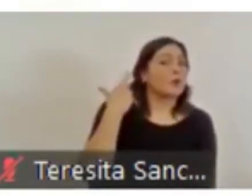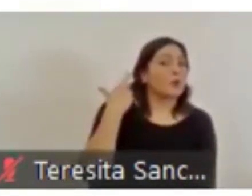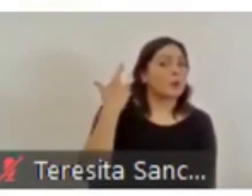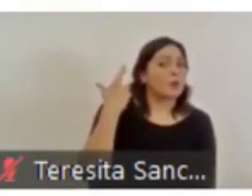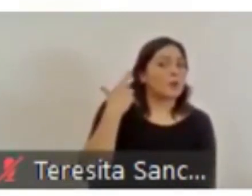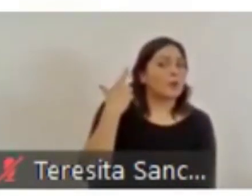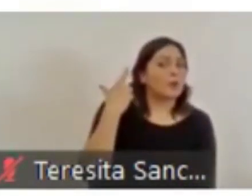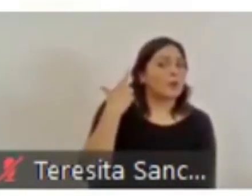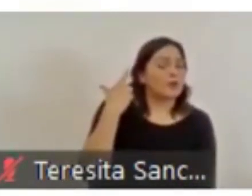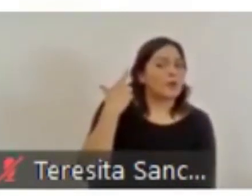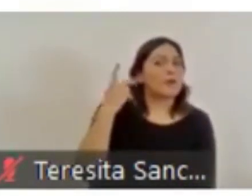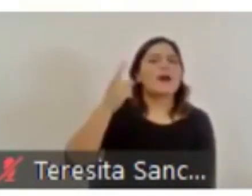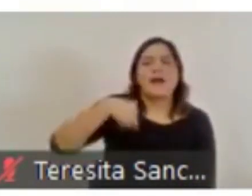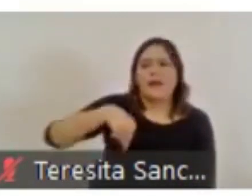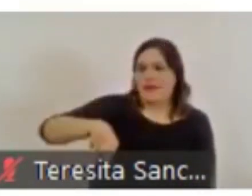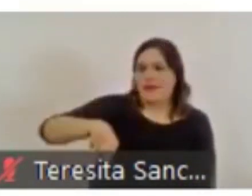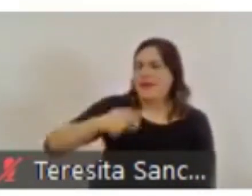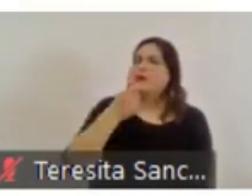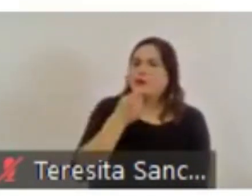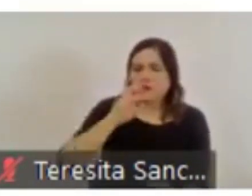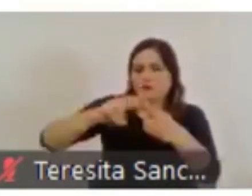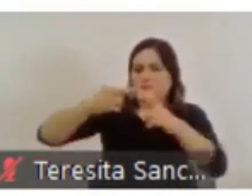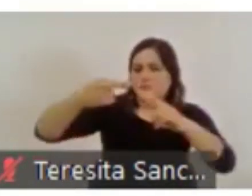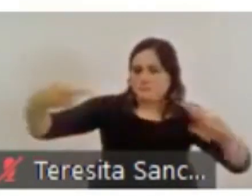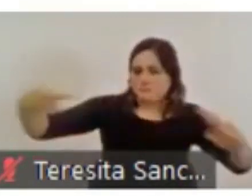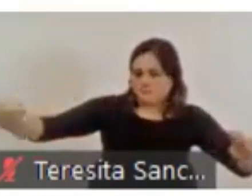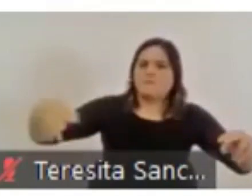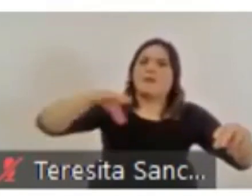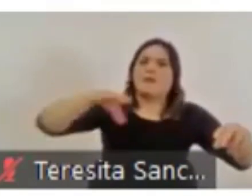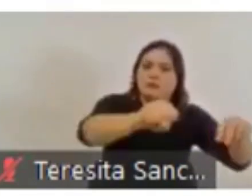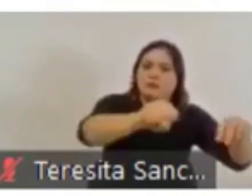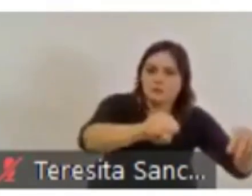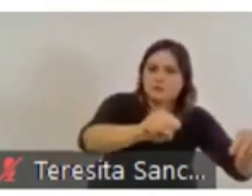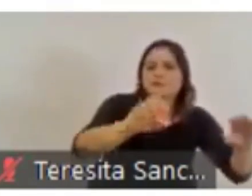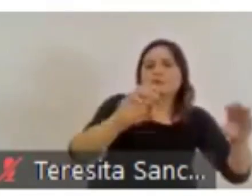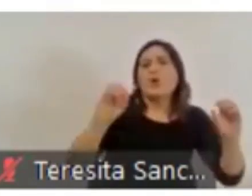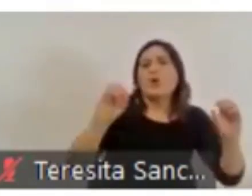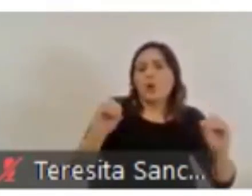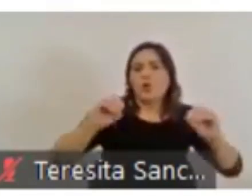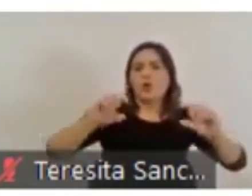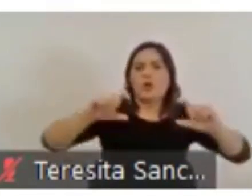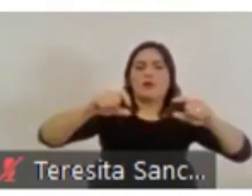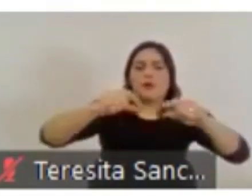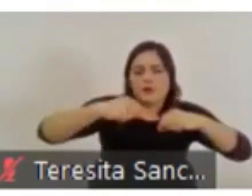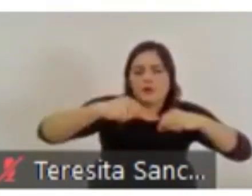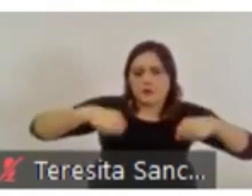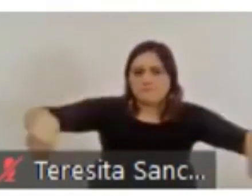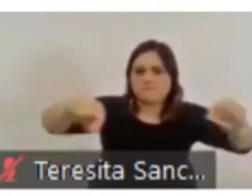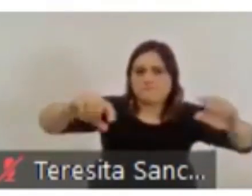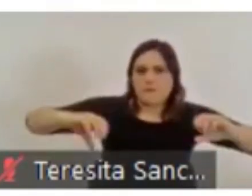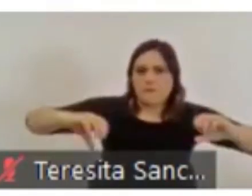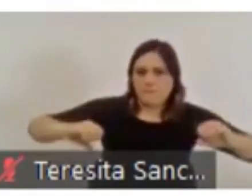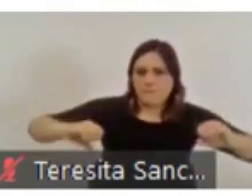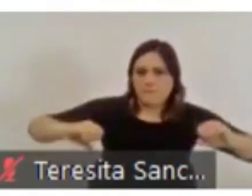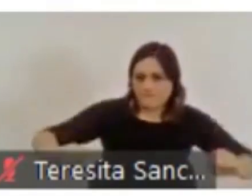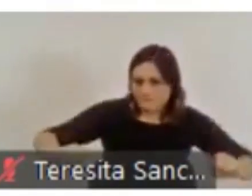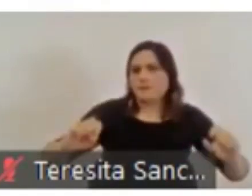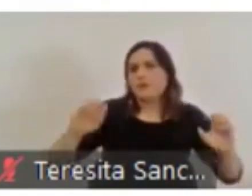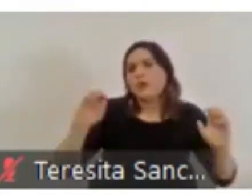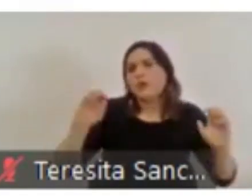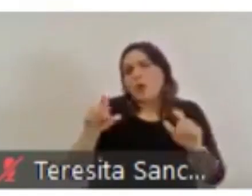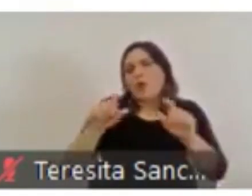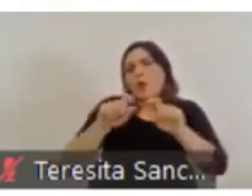tomar ya sea el listón o ya sea el aro o un palito, o